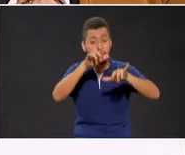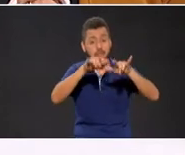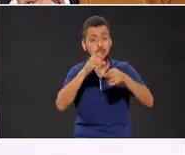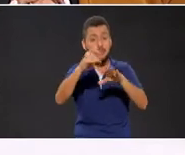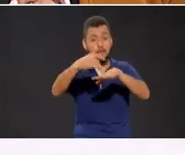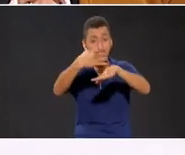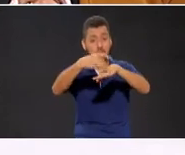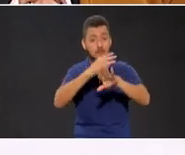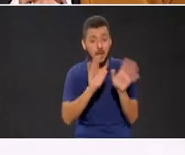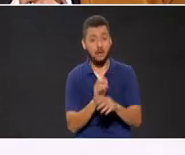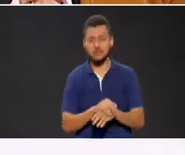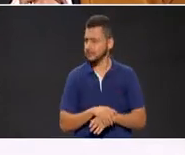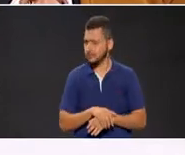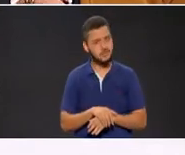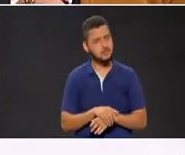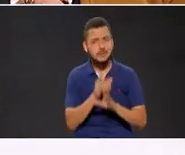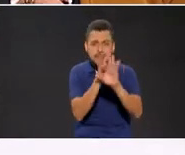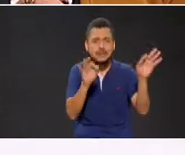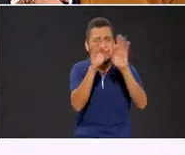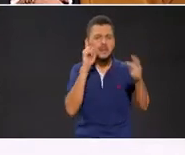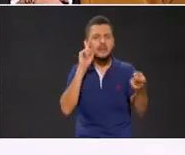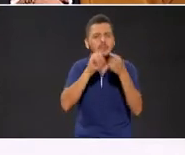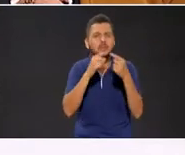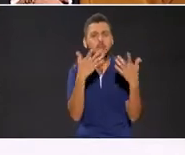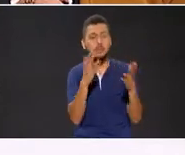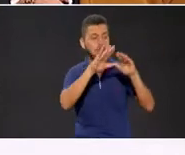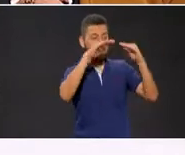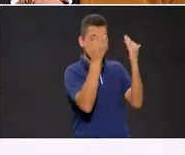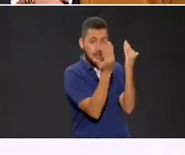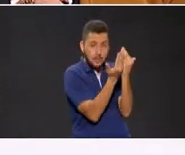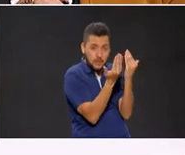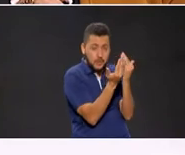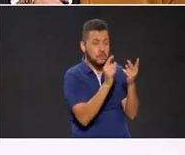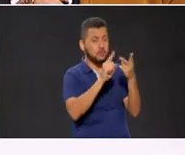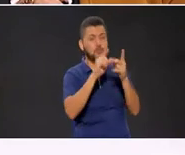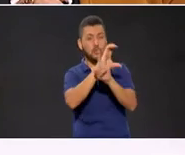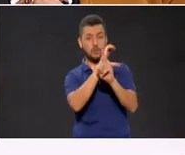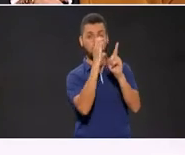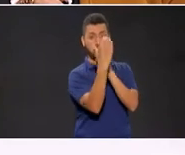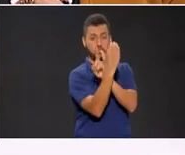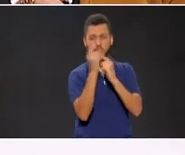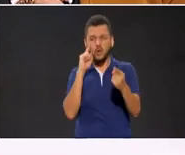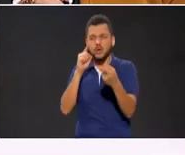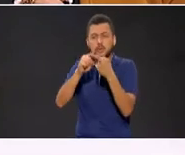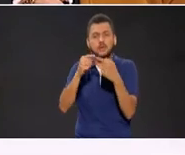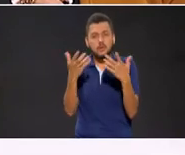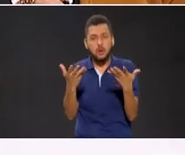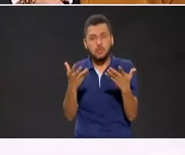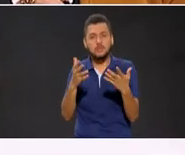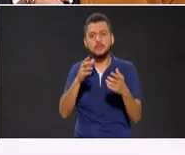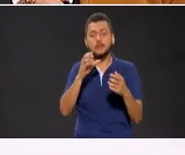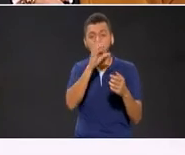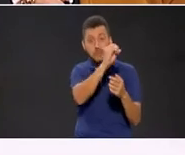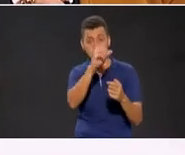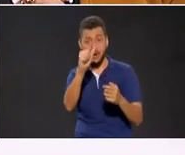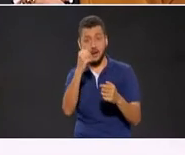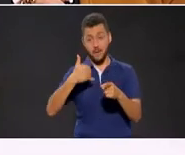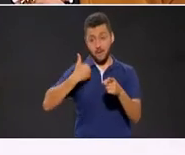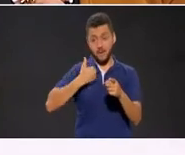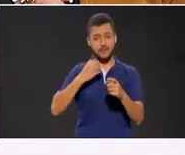ganas no vamos a dar resultados en materia educativa y en materia cultural en los barrios con los jóvenes y con la ciudadanía